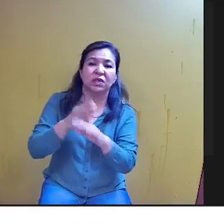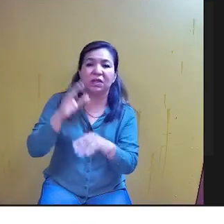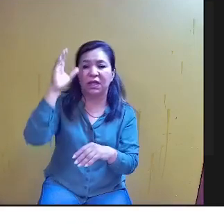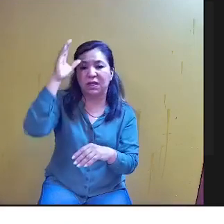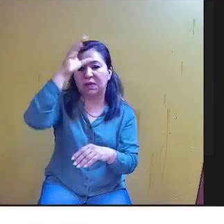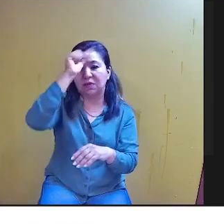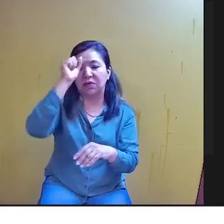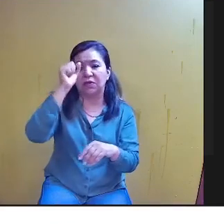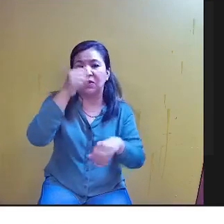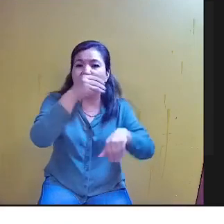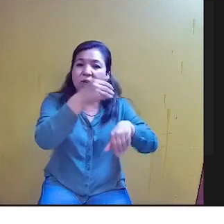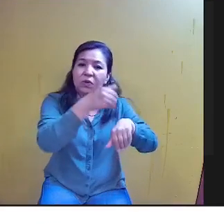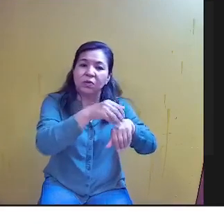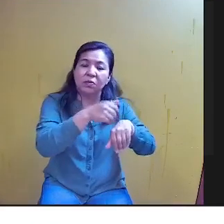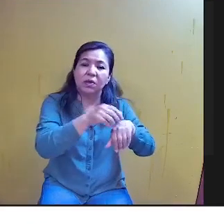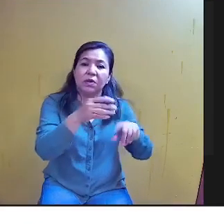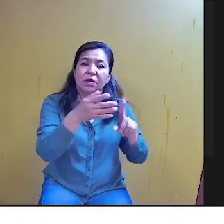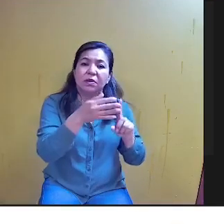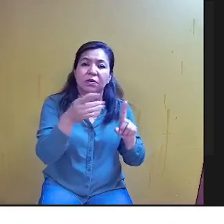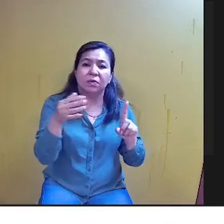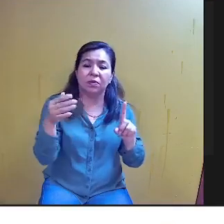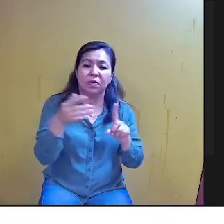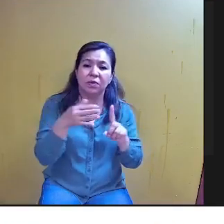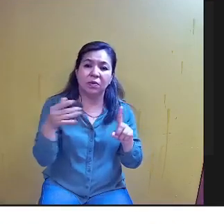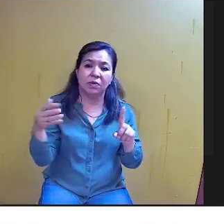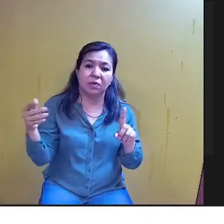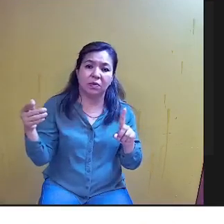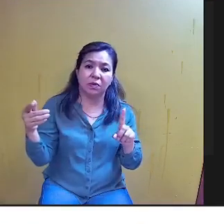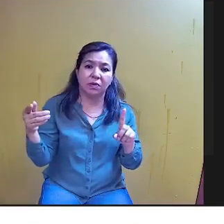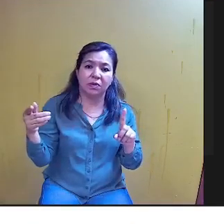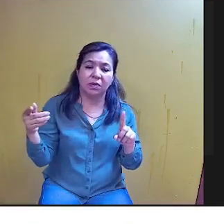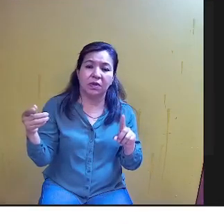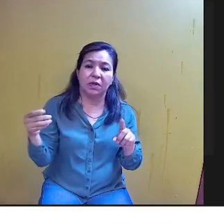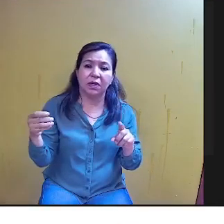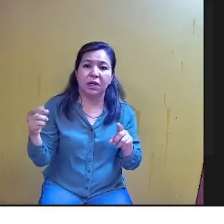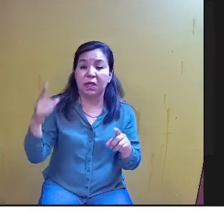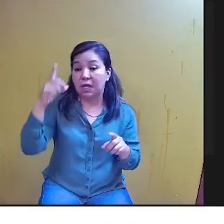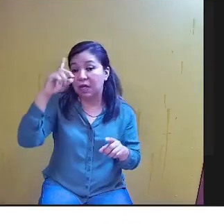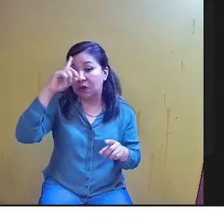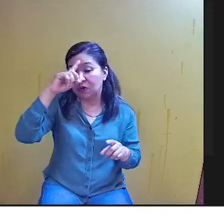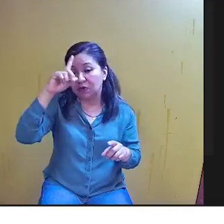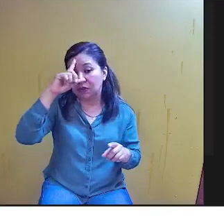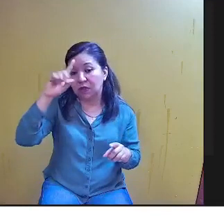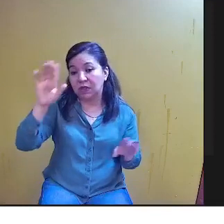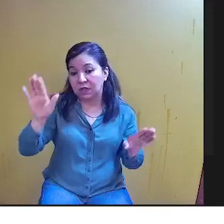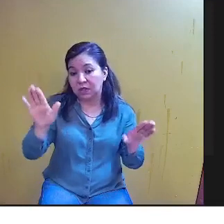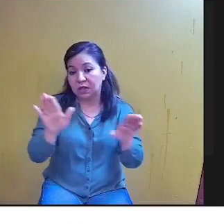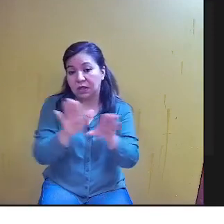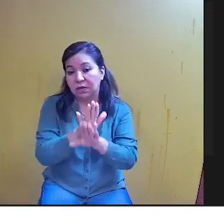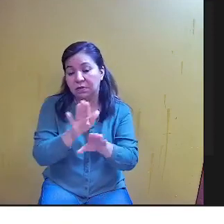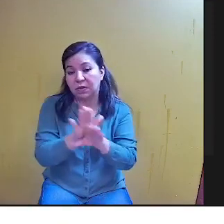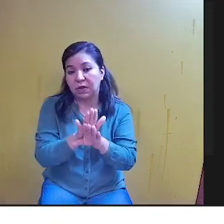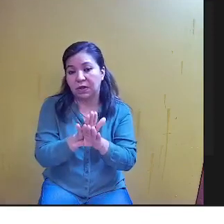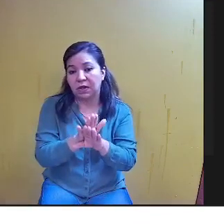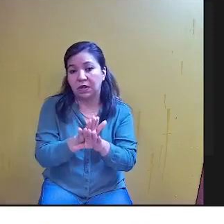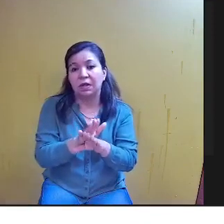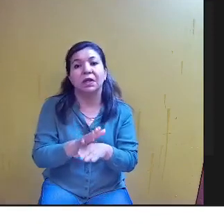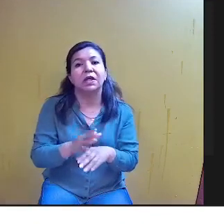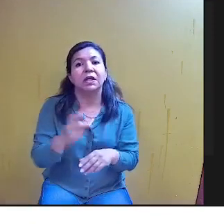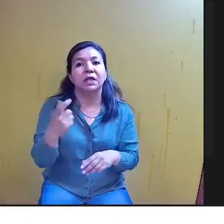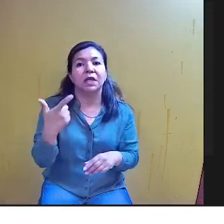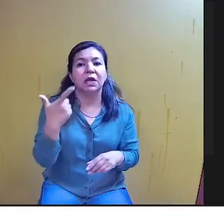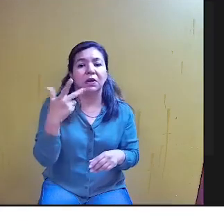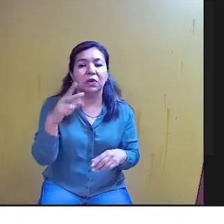27-11-2023, por el que se aprueba la designación e integración de consejerías propietarias y suplentes de los 28 consejos